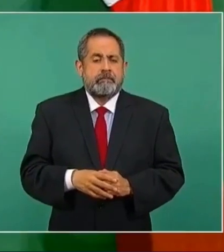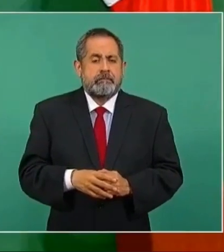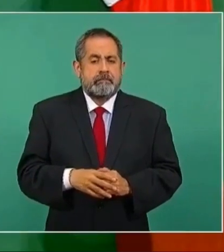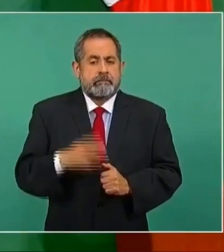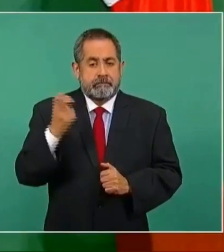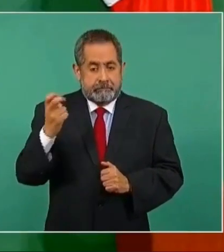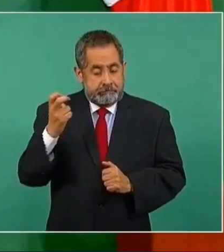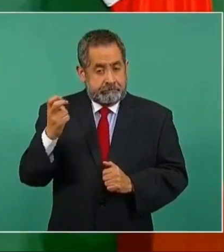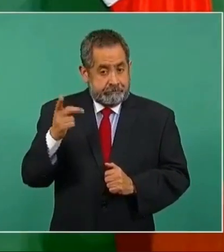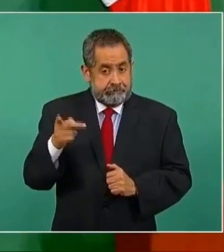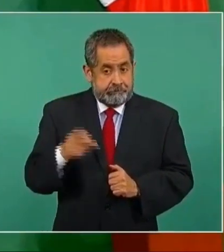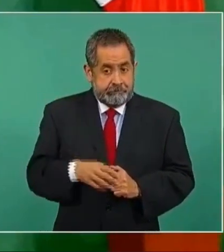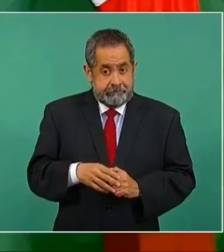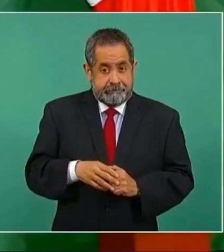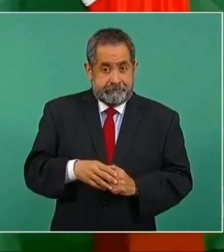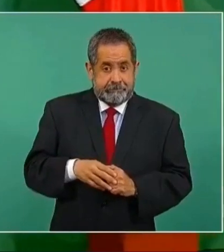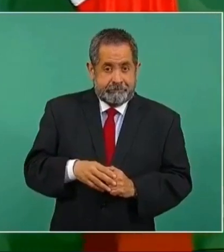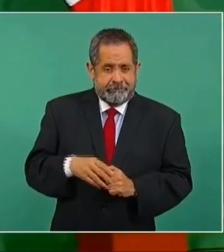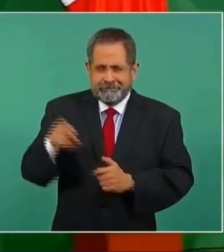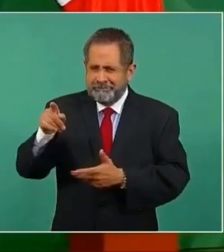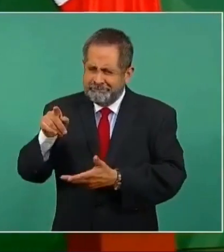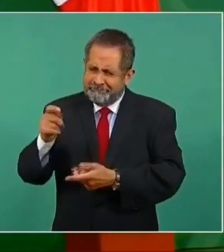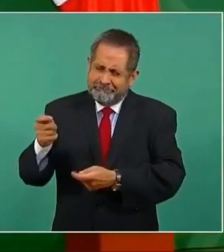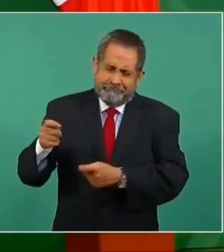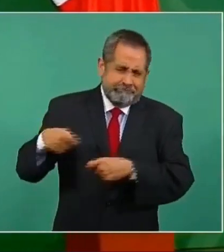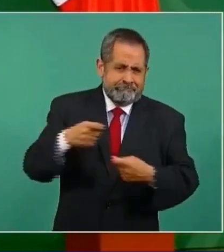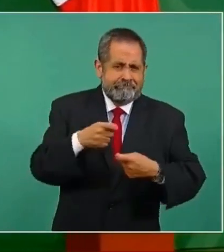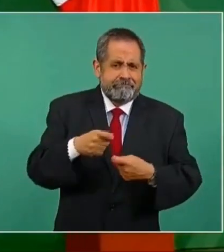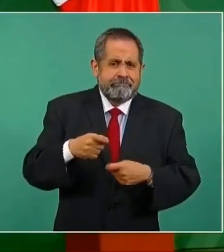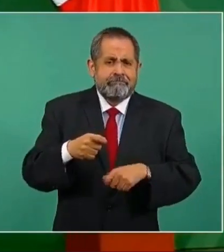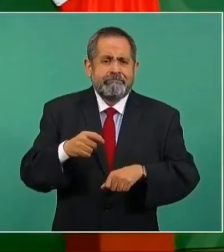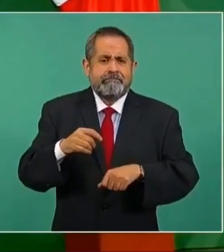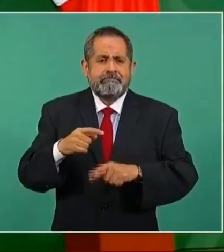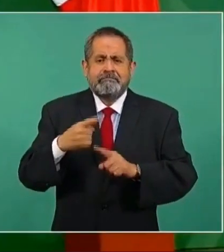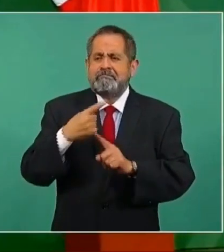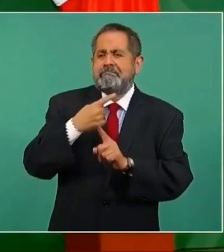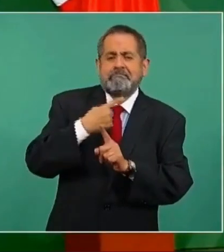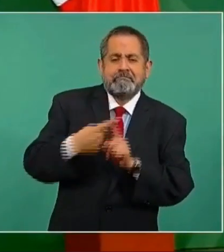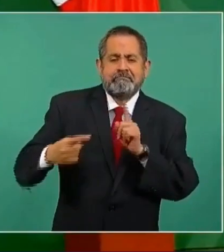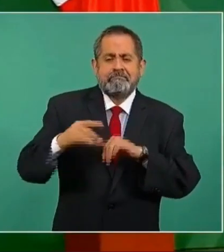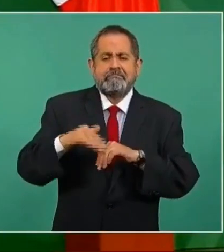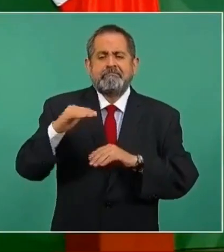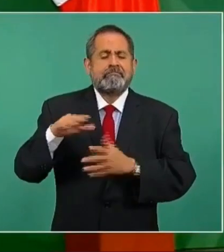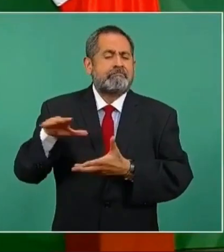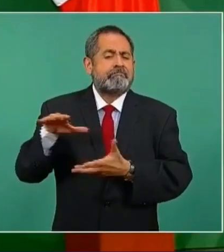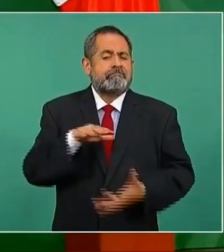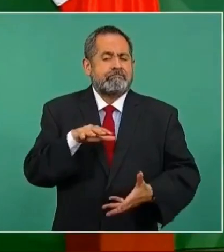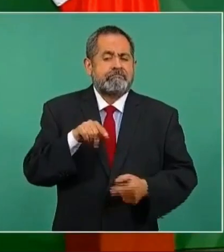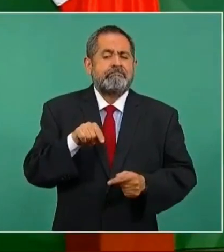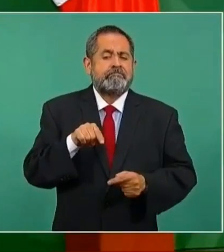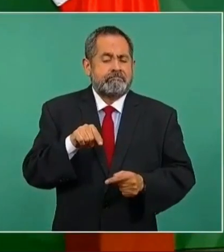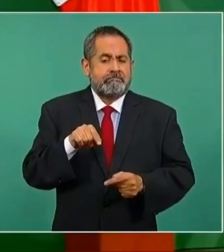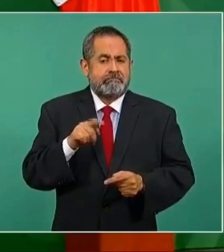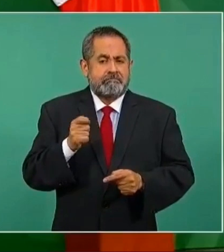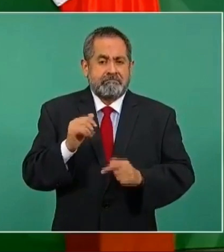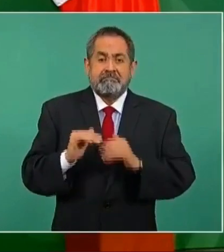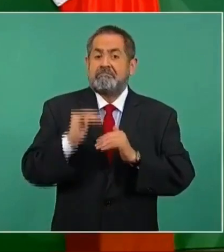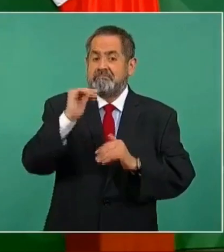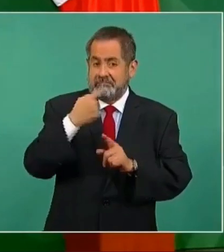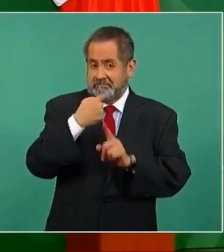Este estado aporta la mitad, no, un poco